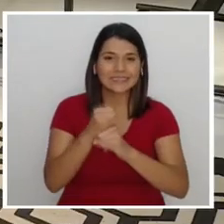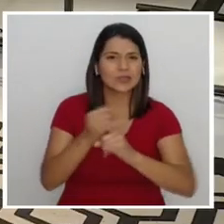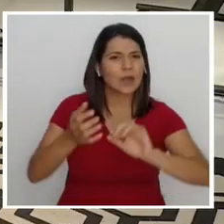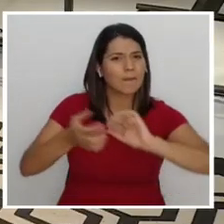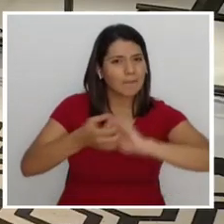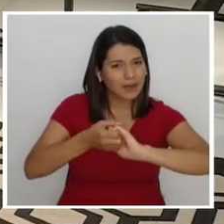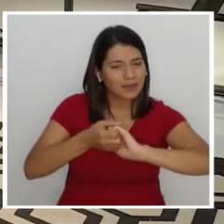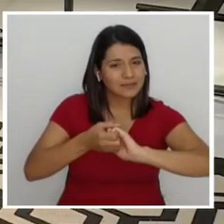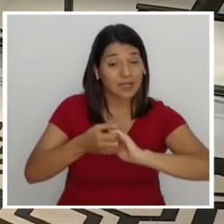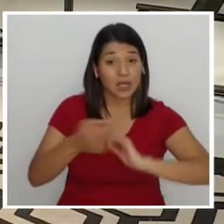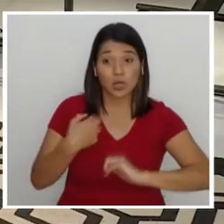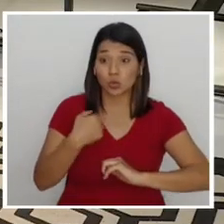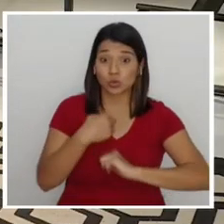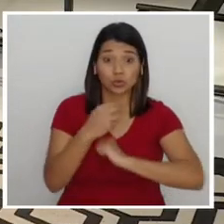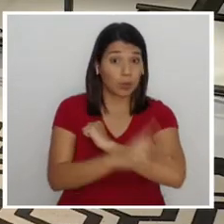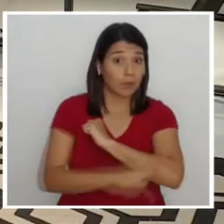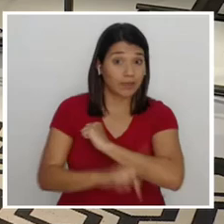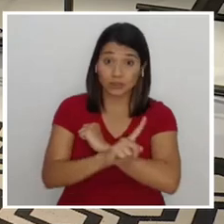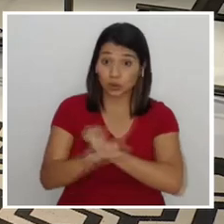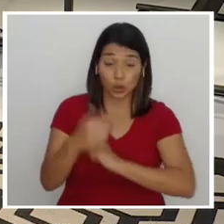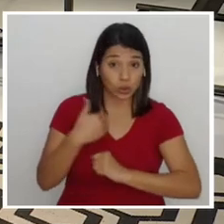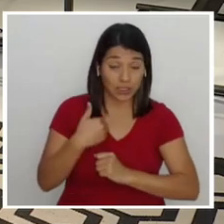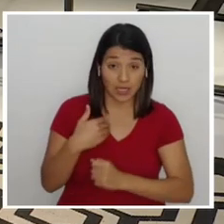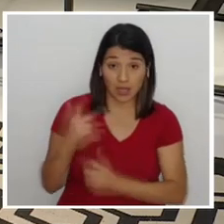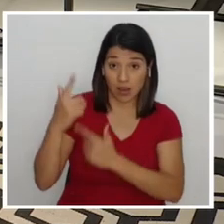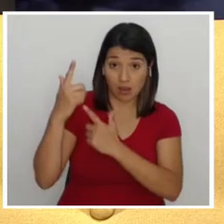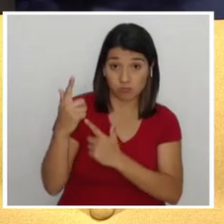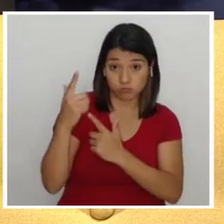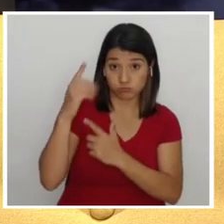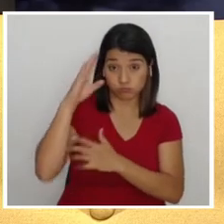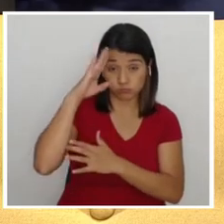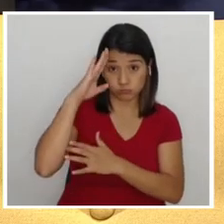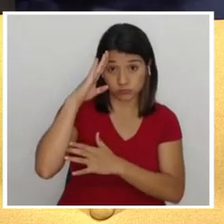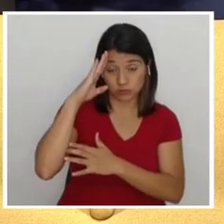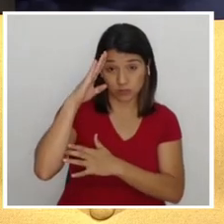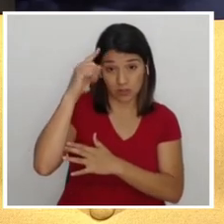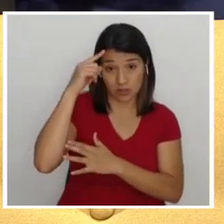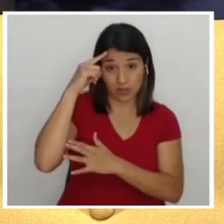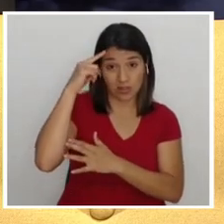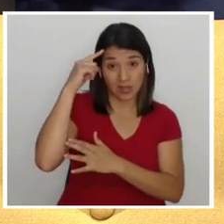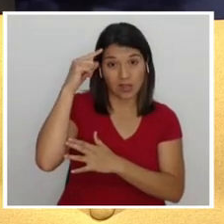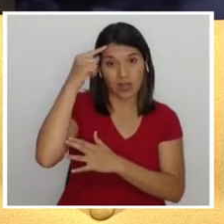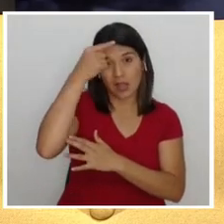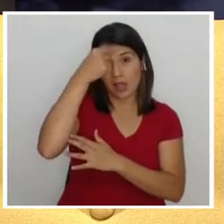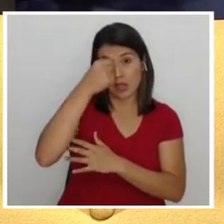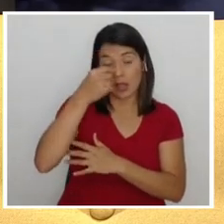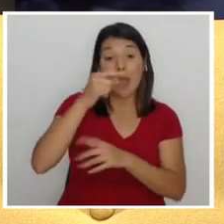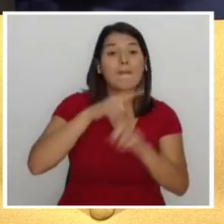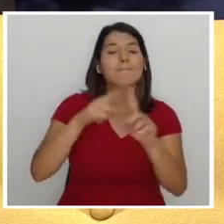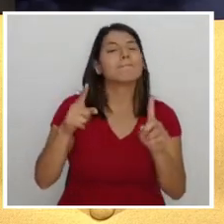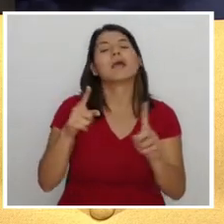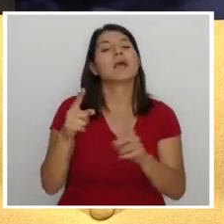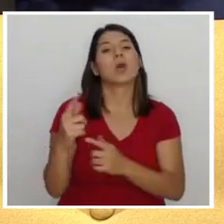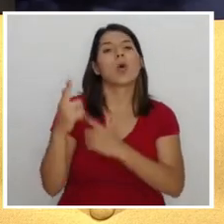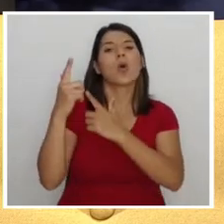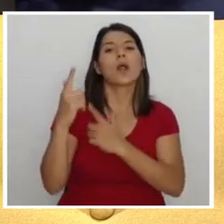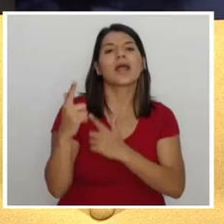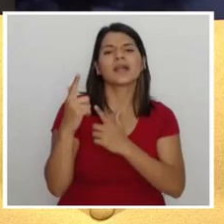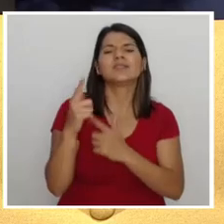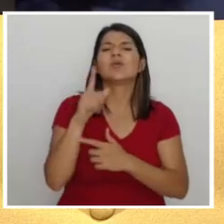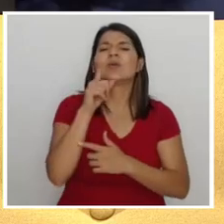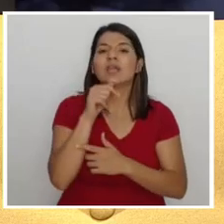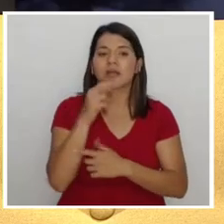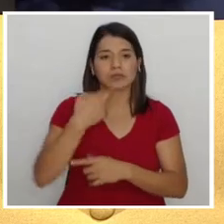tiene ejército, pero el ejército de este país somos nosotros. Somos un ejército sin